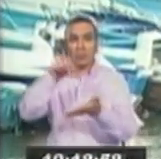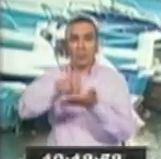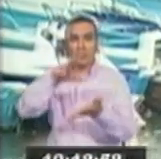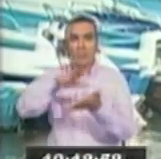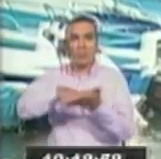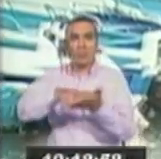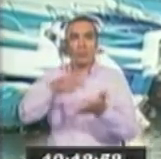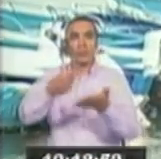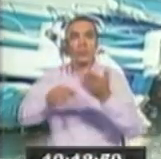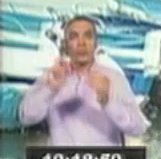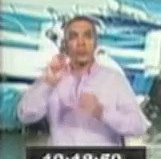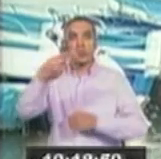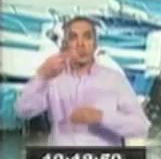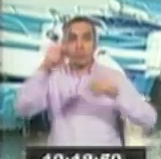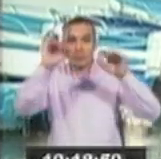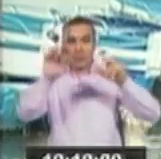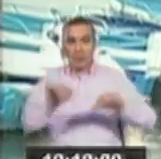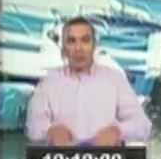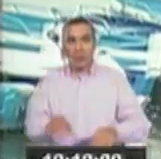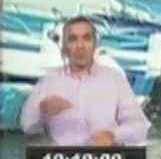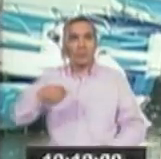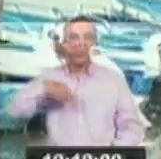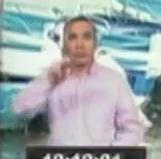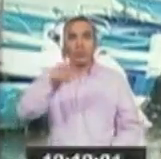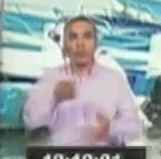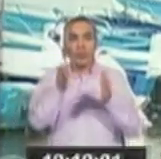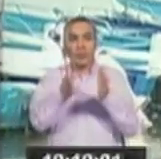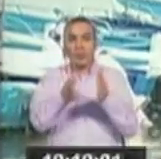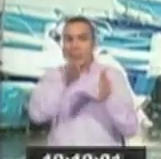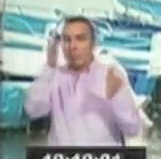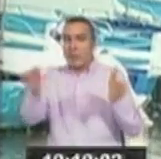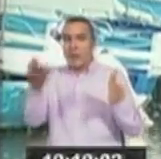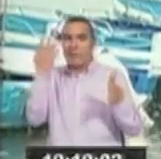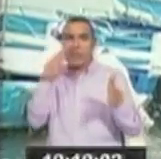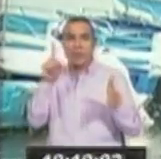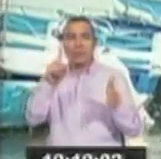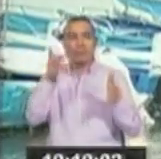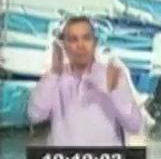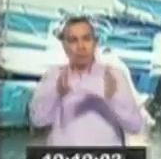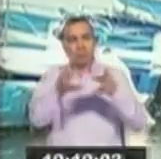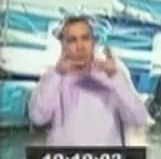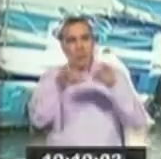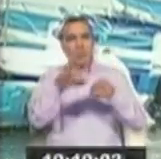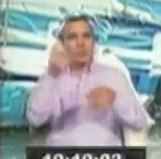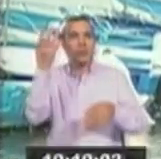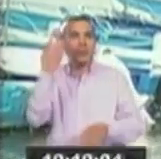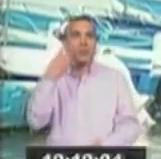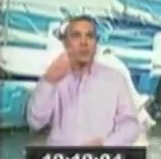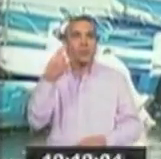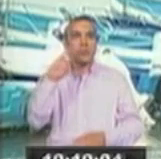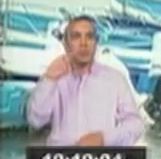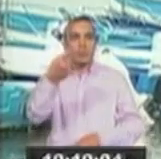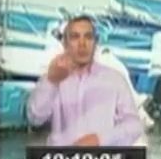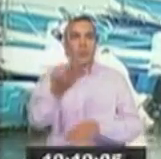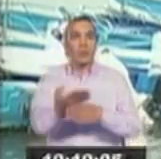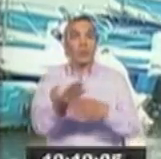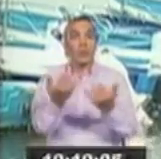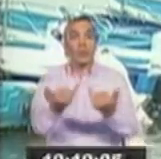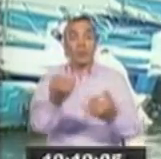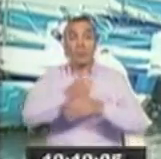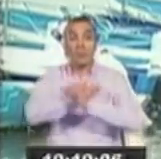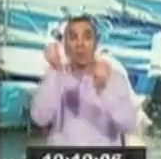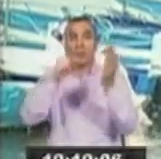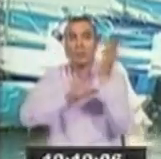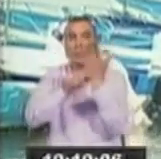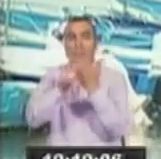el subsecretario, no se va a extender la veda. Y de acuerdo a las conversaciones que mantuve el día de hoy en la mañana, precisamente con el